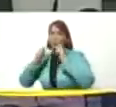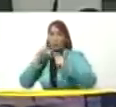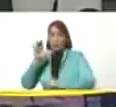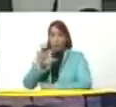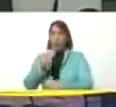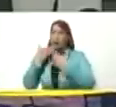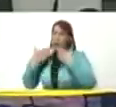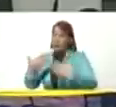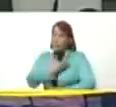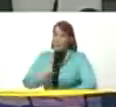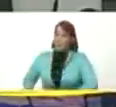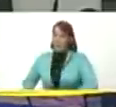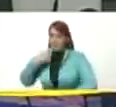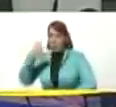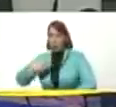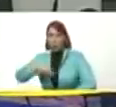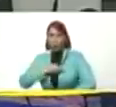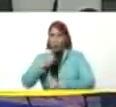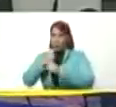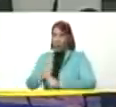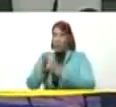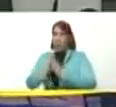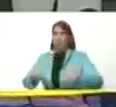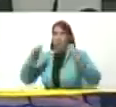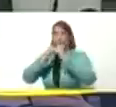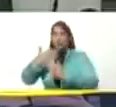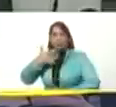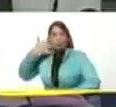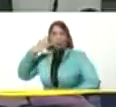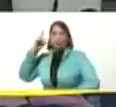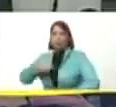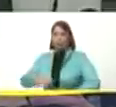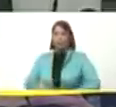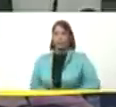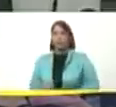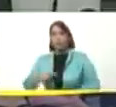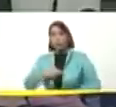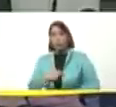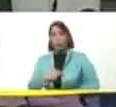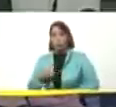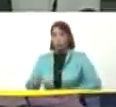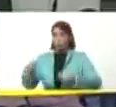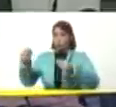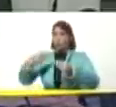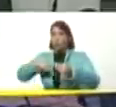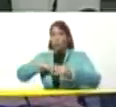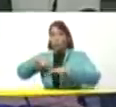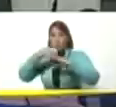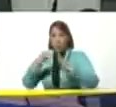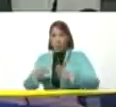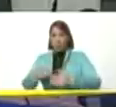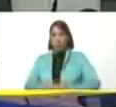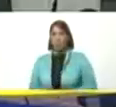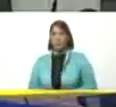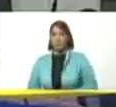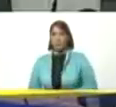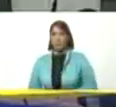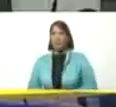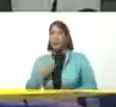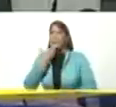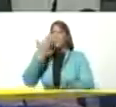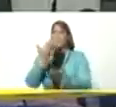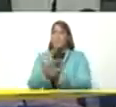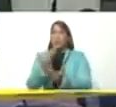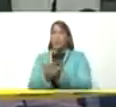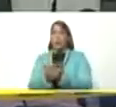presidente Nicolás Maduro. Lo esperamos en Anzoátegui llenos de orgullo, y hemos dicho, le hemos presentado a nuestro ministro Ali Padrón una propuesta